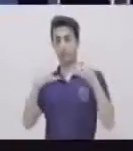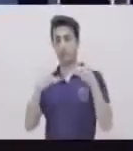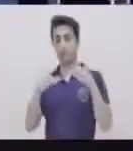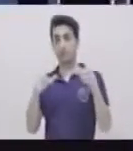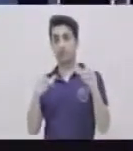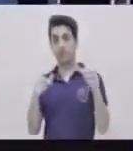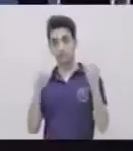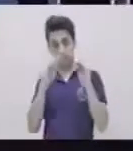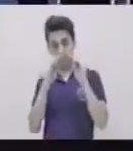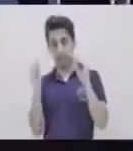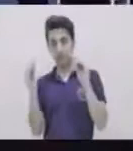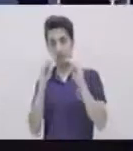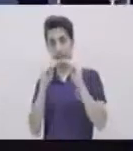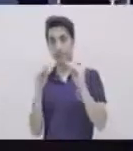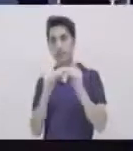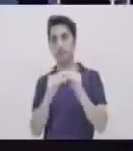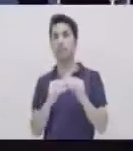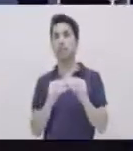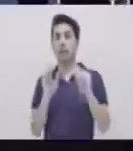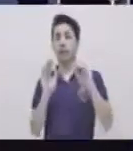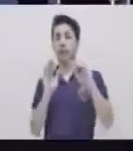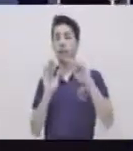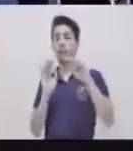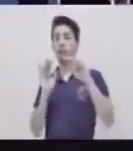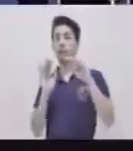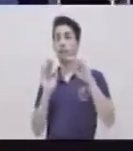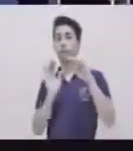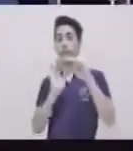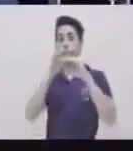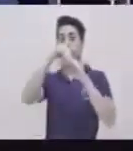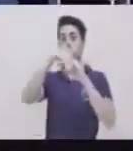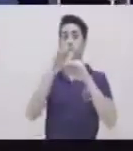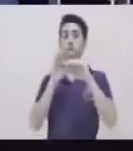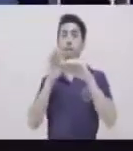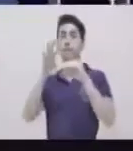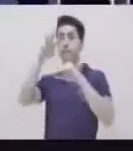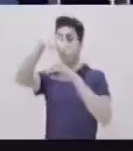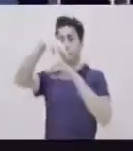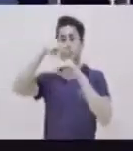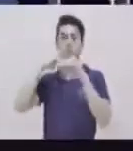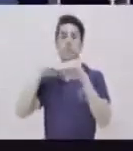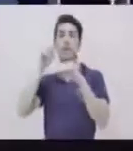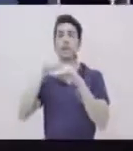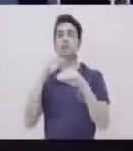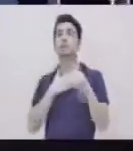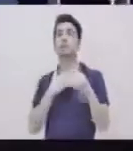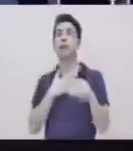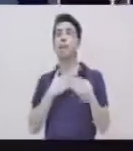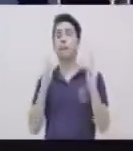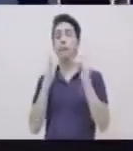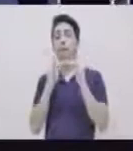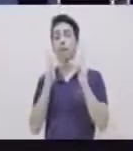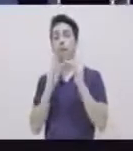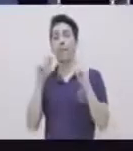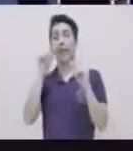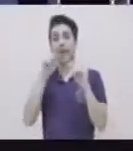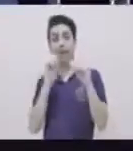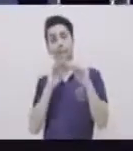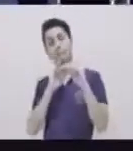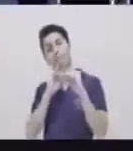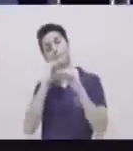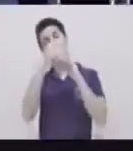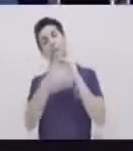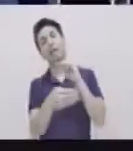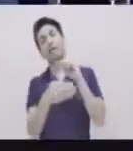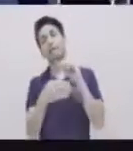instrumentos para manos pequeñas, así como hay instrumentos para manos grandes, de tal cuenta que si yo toco en